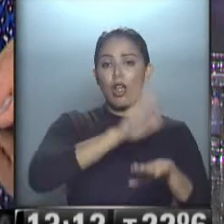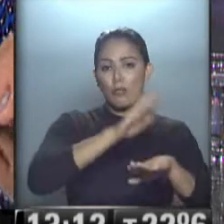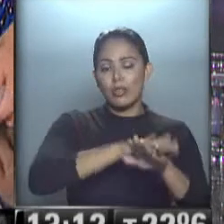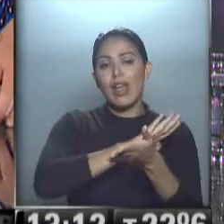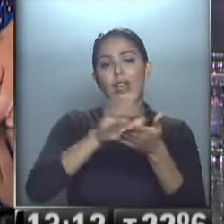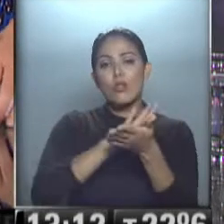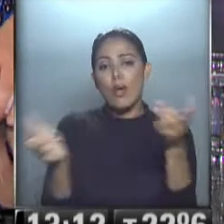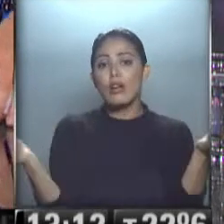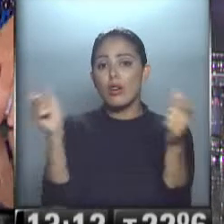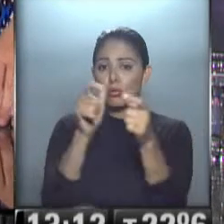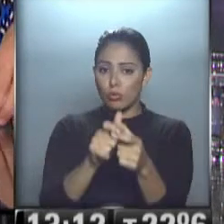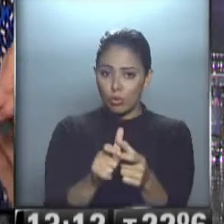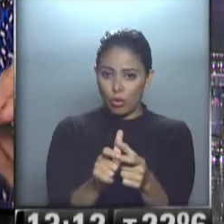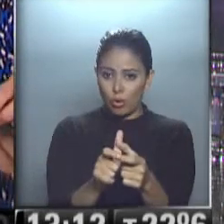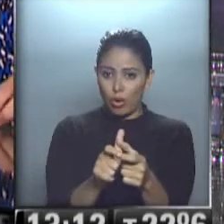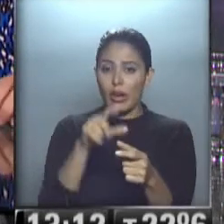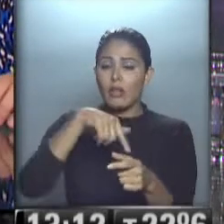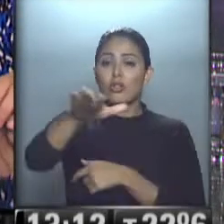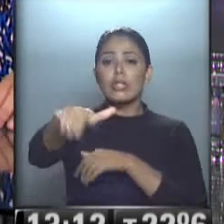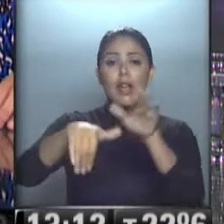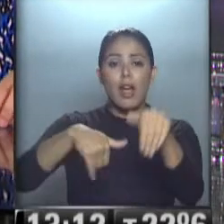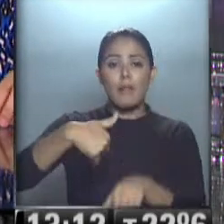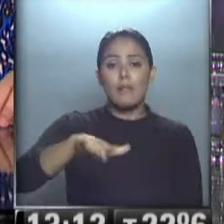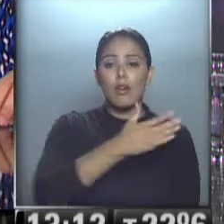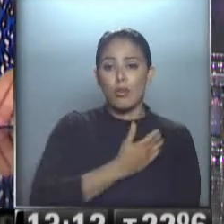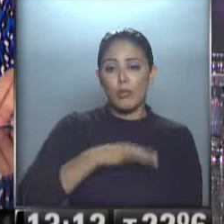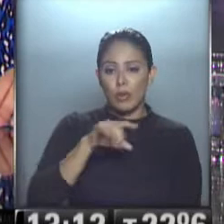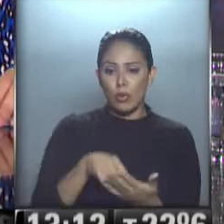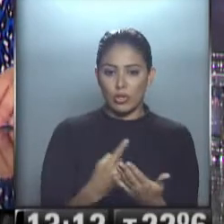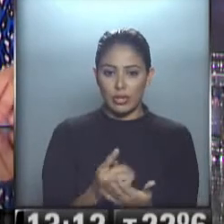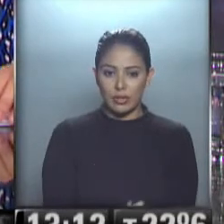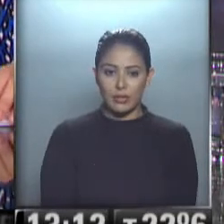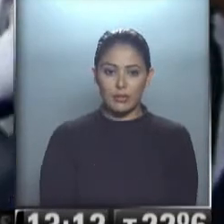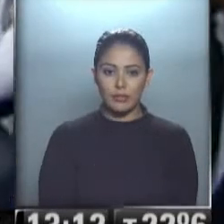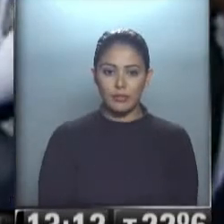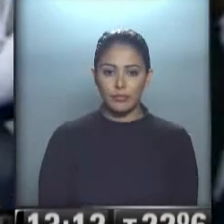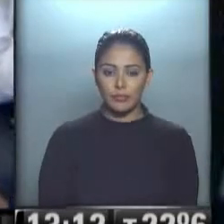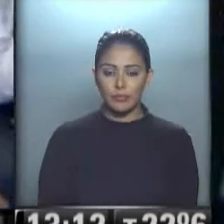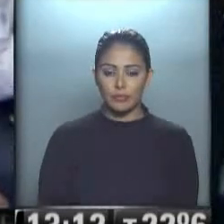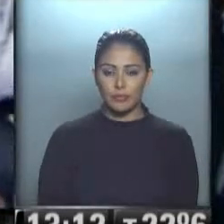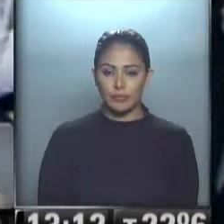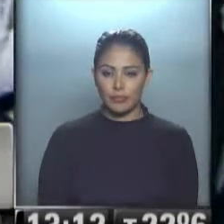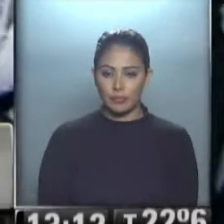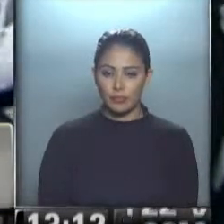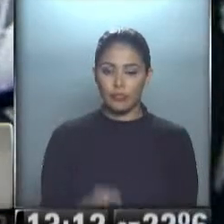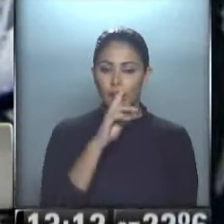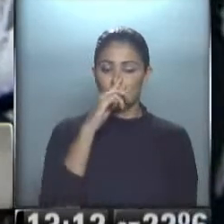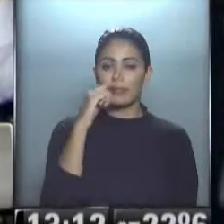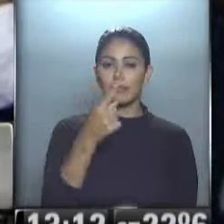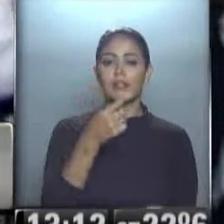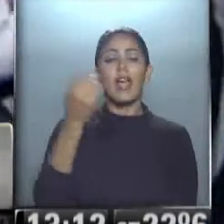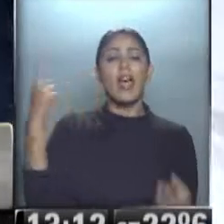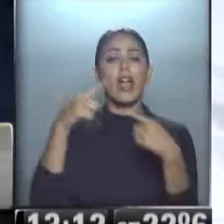nueva reunión paritaria que van a convocar desde el gobierno de la provincia de buenos aires tras fracasar la reunión